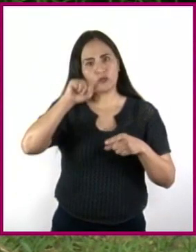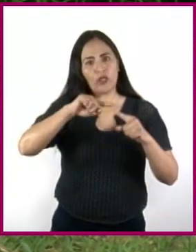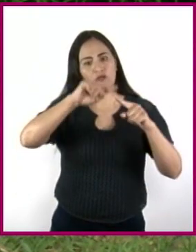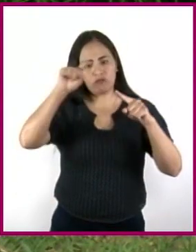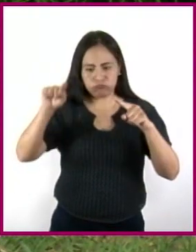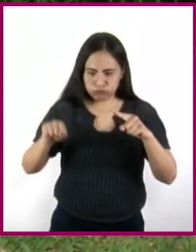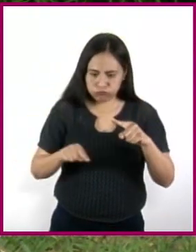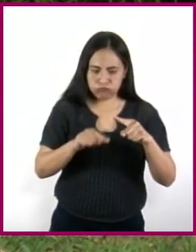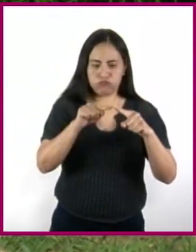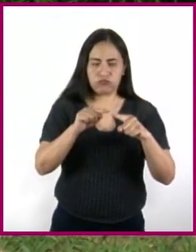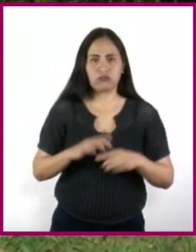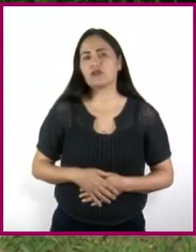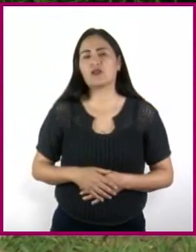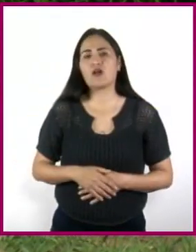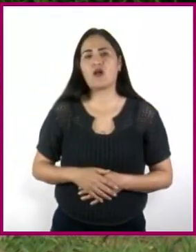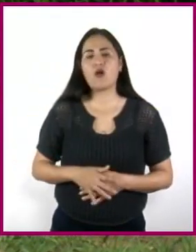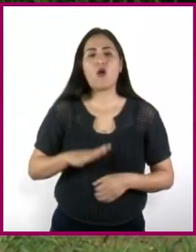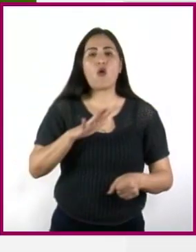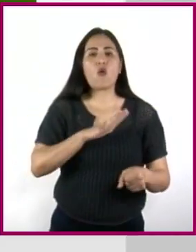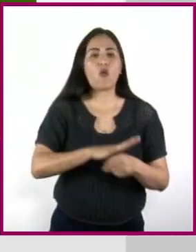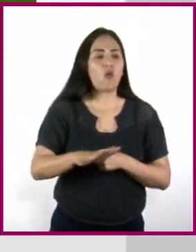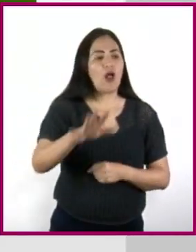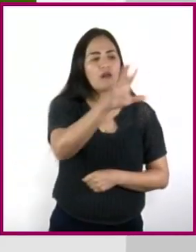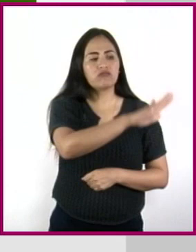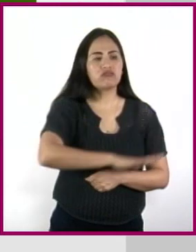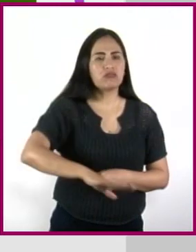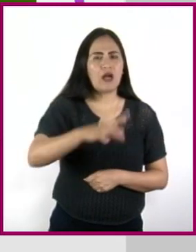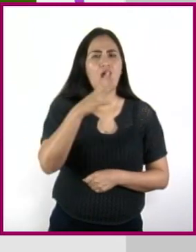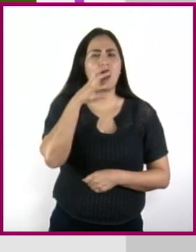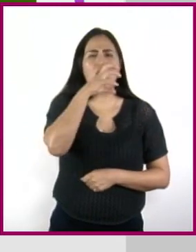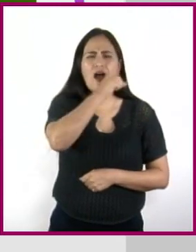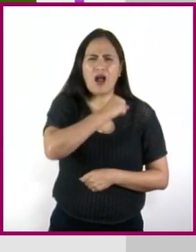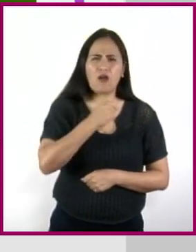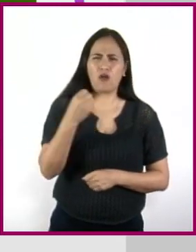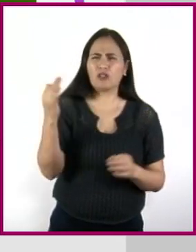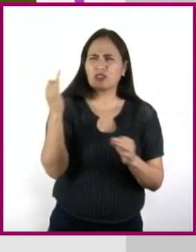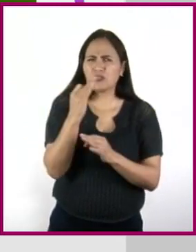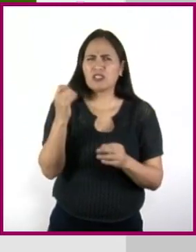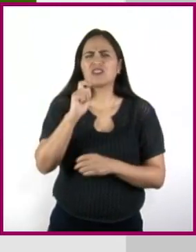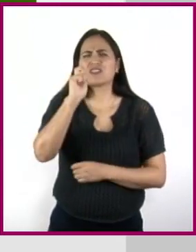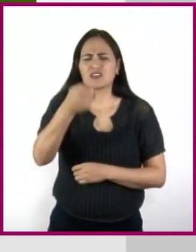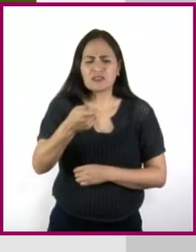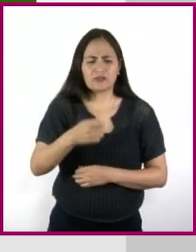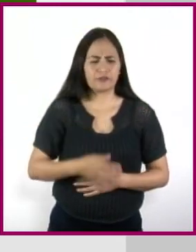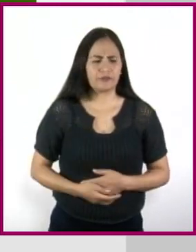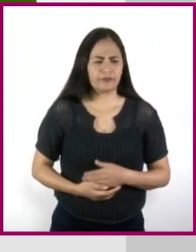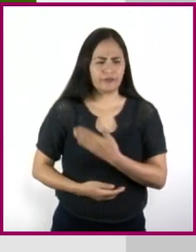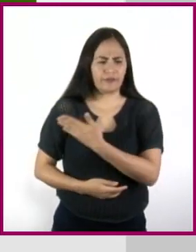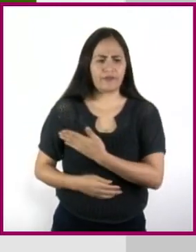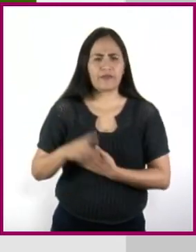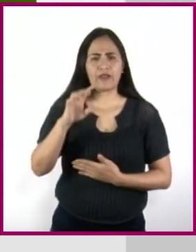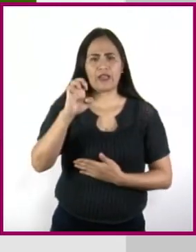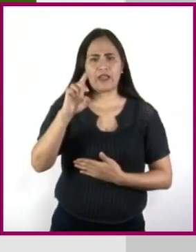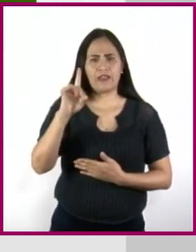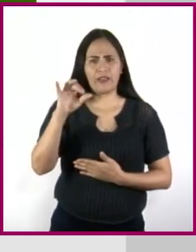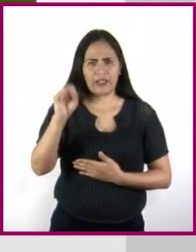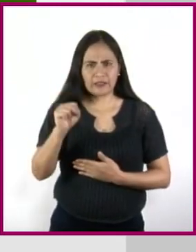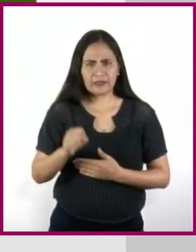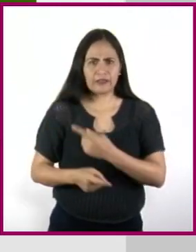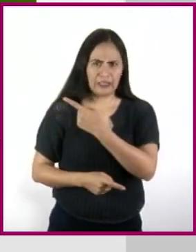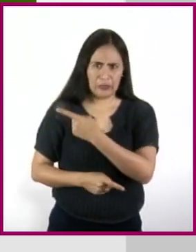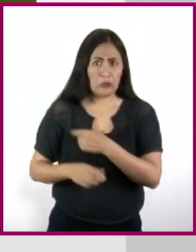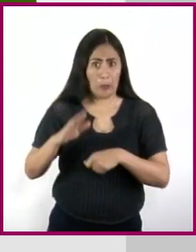climas prefiere el mosquito Aedes aegypti? Los mosquitos de la familia de Aedes o Aedes aegypti y Albopictus, que